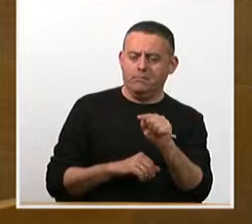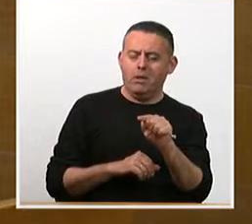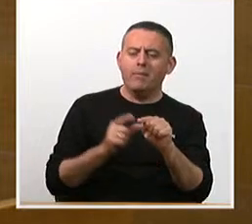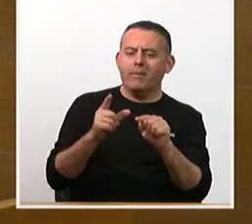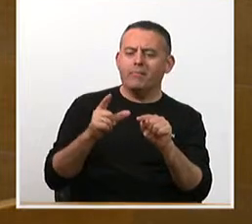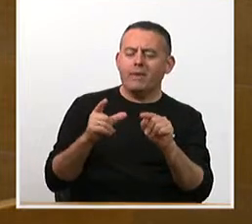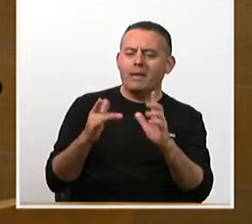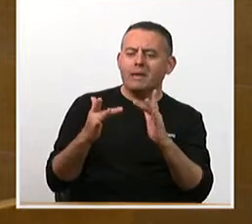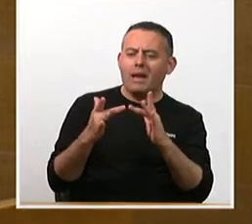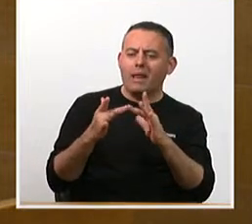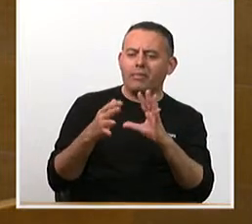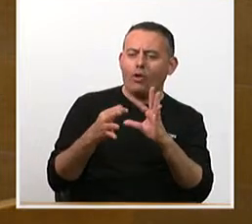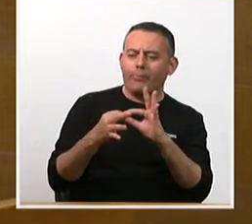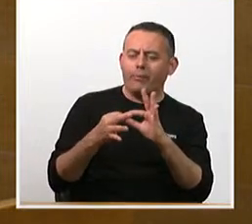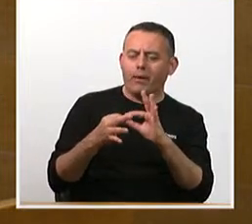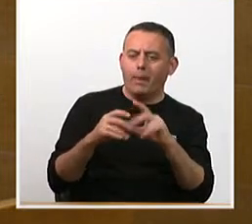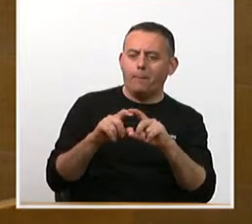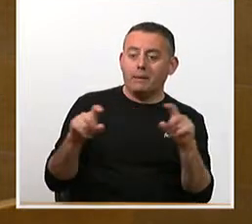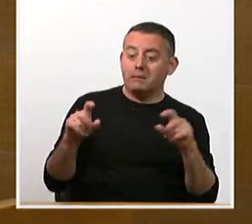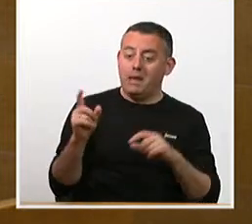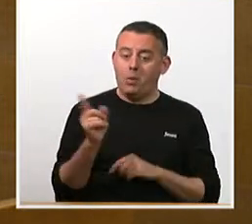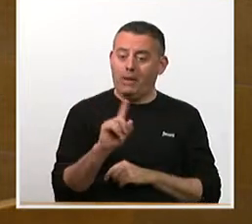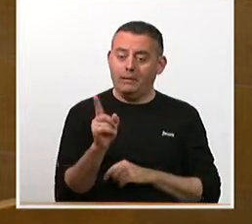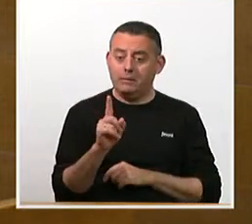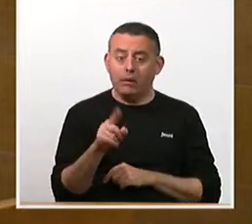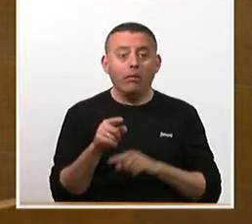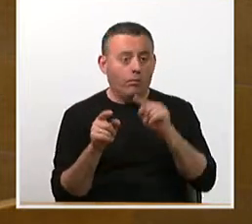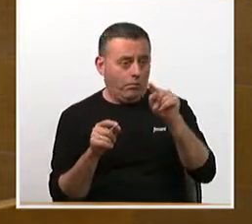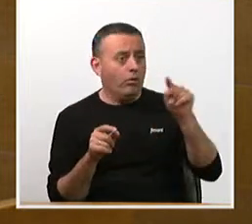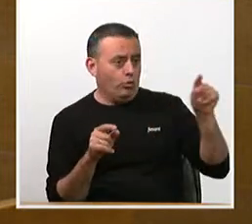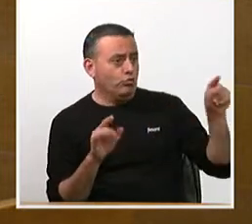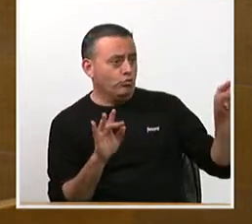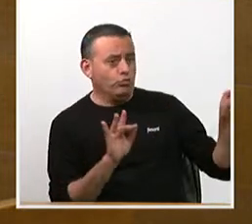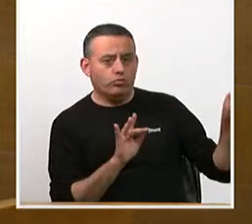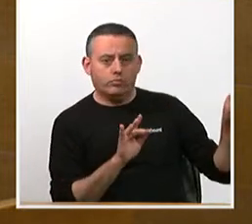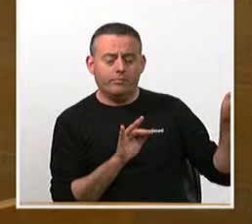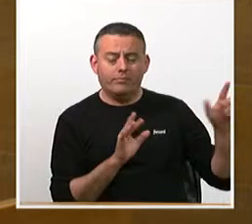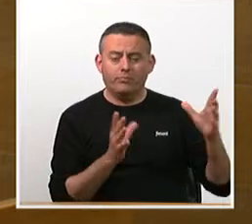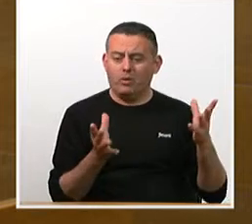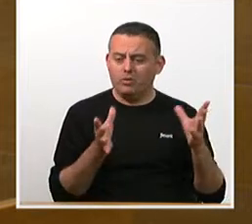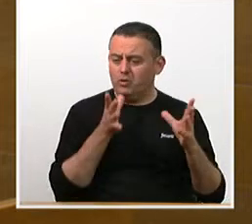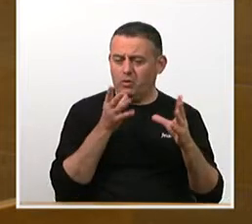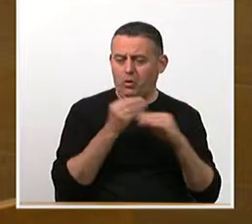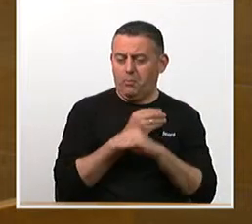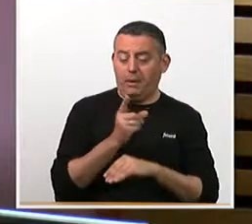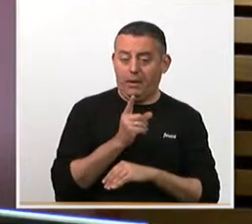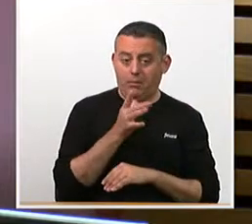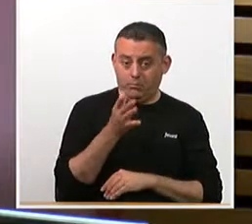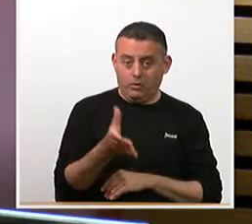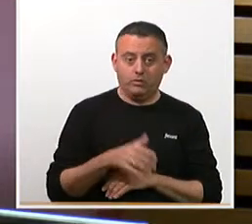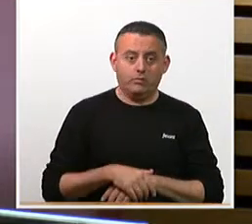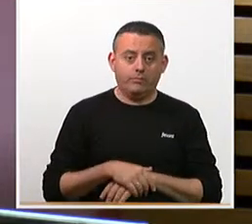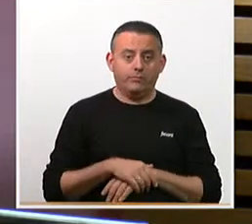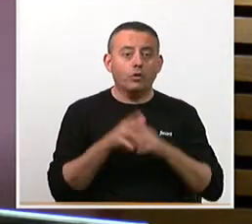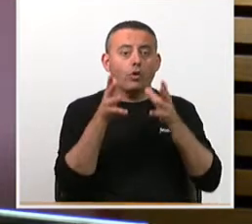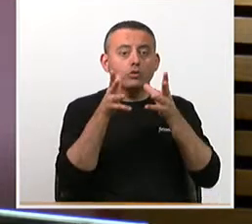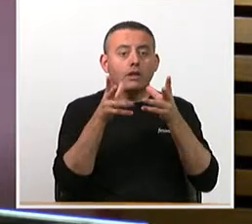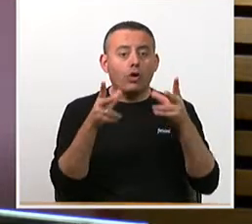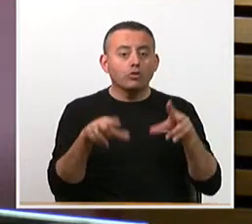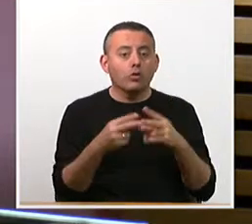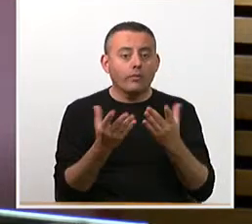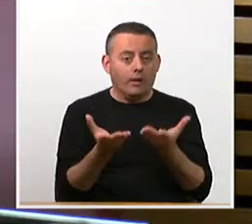que es quien habitualmente preside los consejos eh sociales yo no le voy a quitar